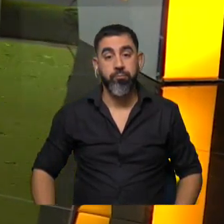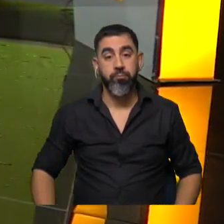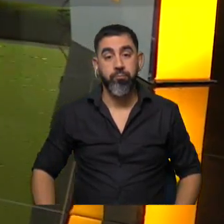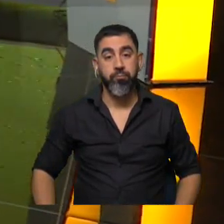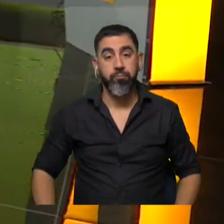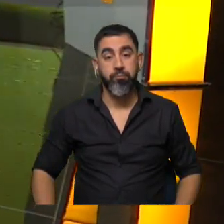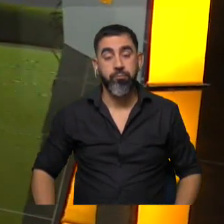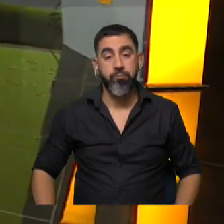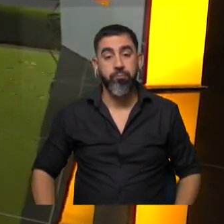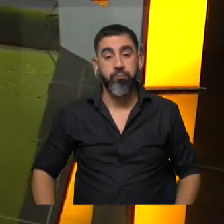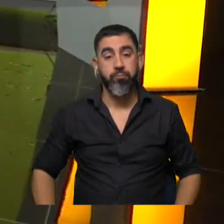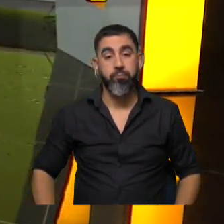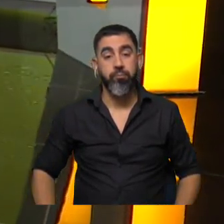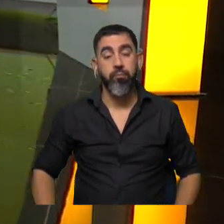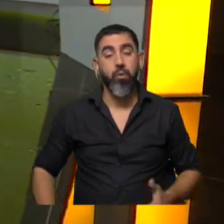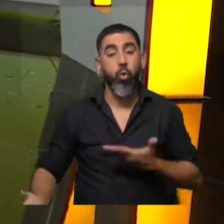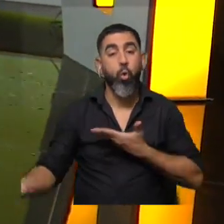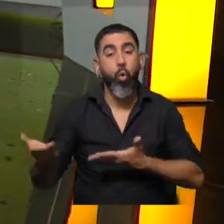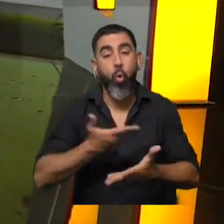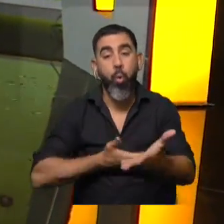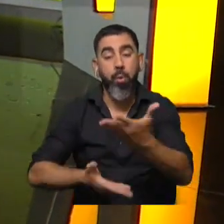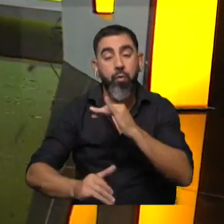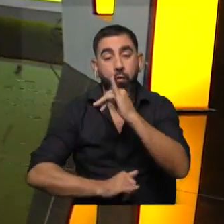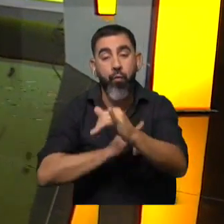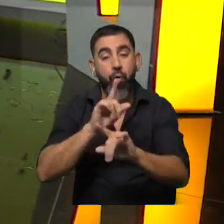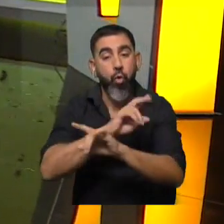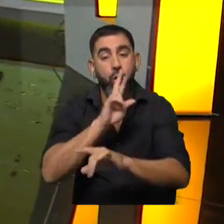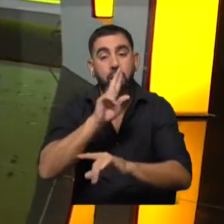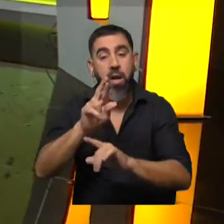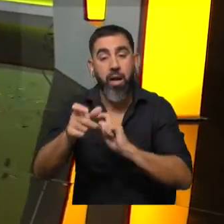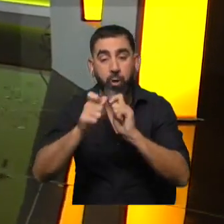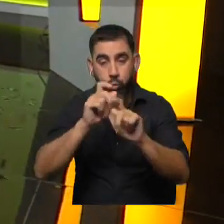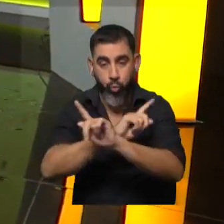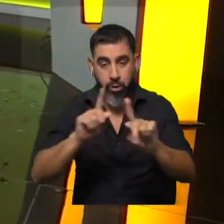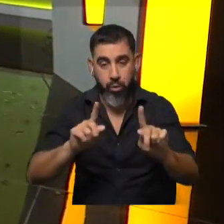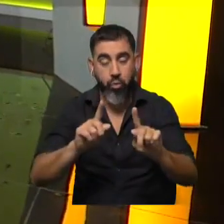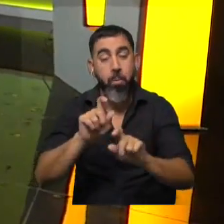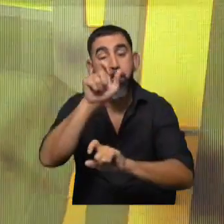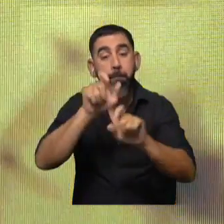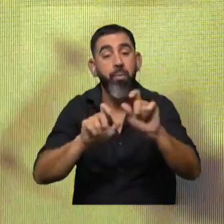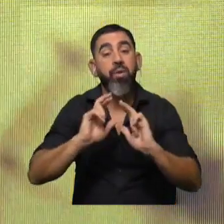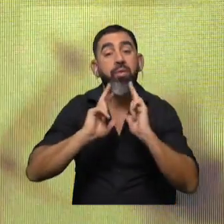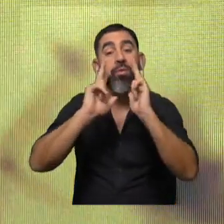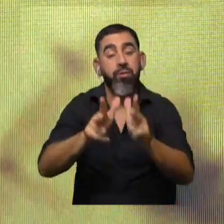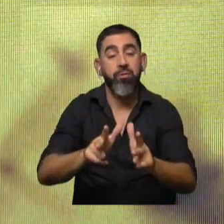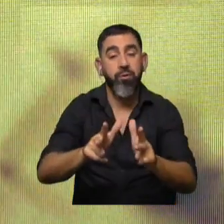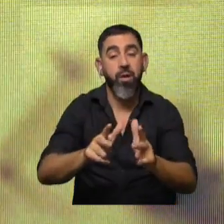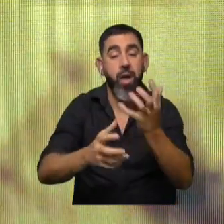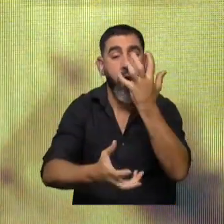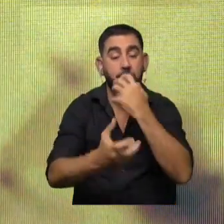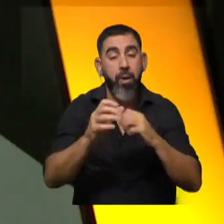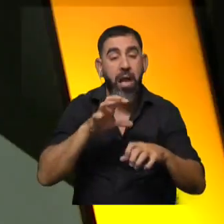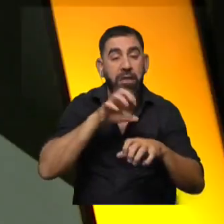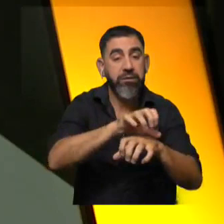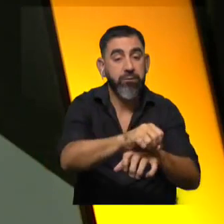Alexandra, en primer término estamos compartiendo datos que no hablan de los resultados de la encuesta, sino de las personas que dijeron que, bueno, sus animales fueron